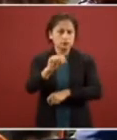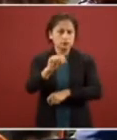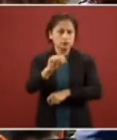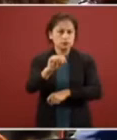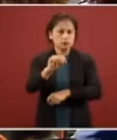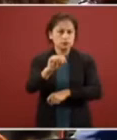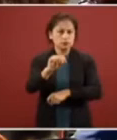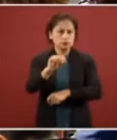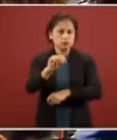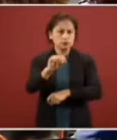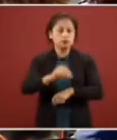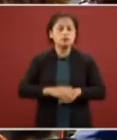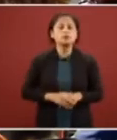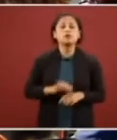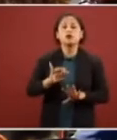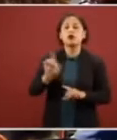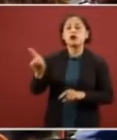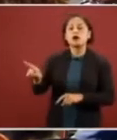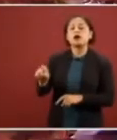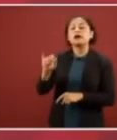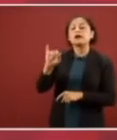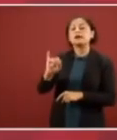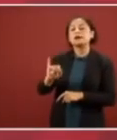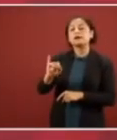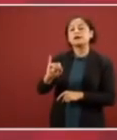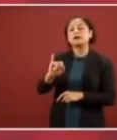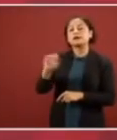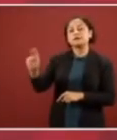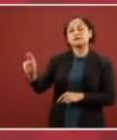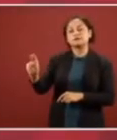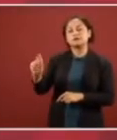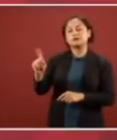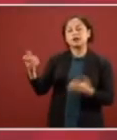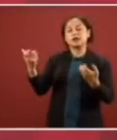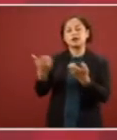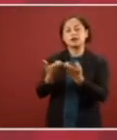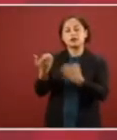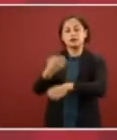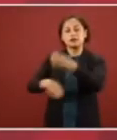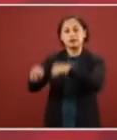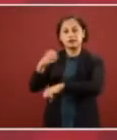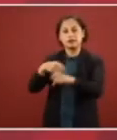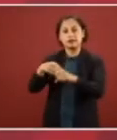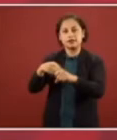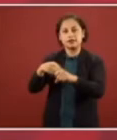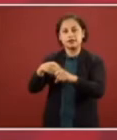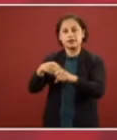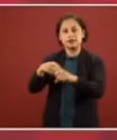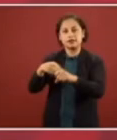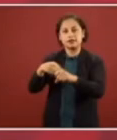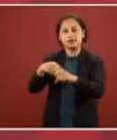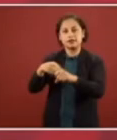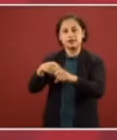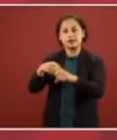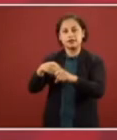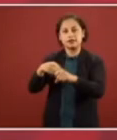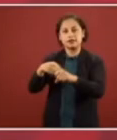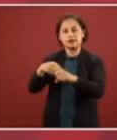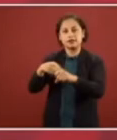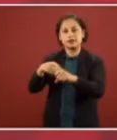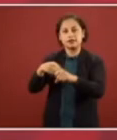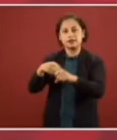agency participando ya firmamos el primer acuerdo and yes they're